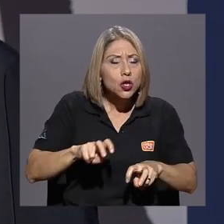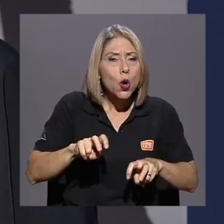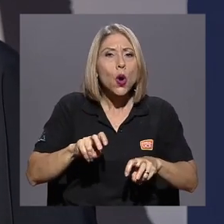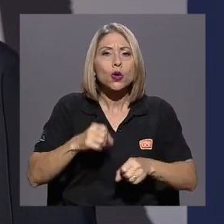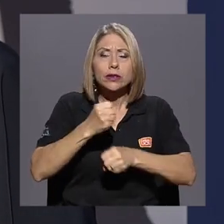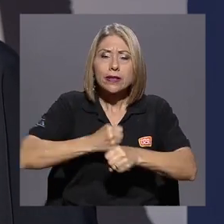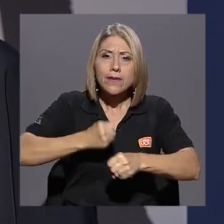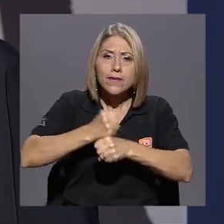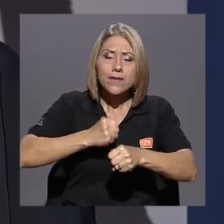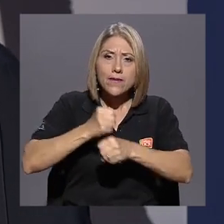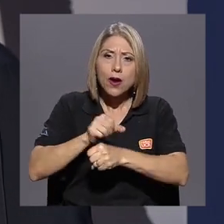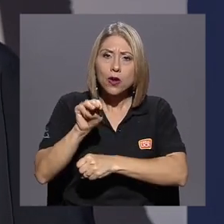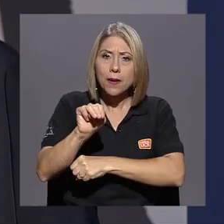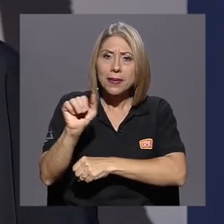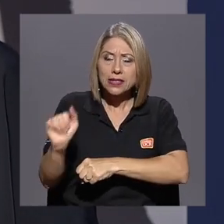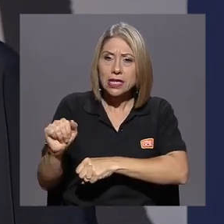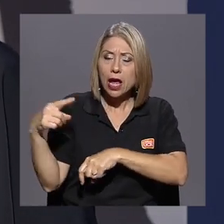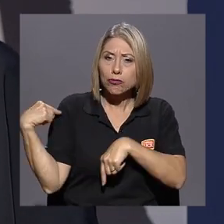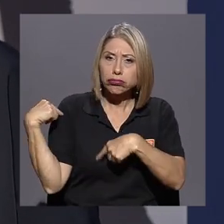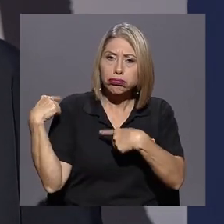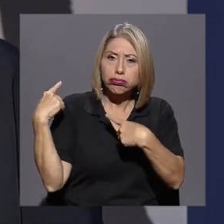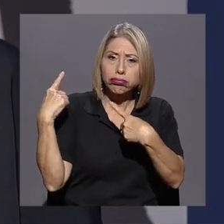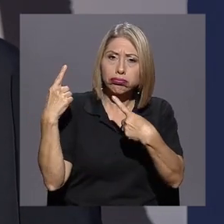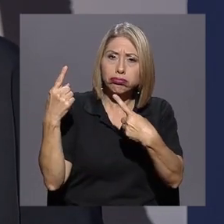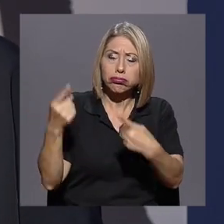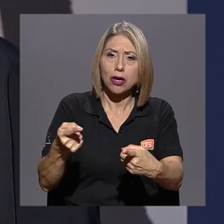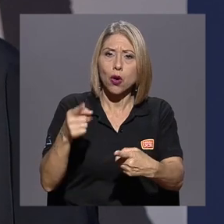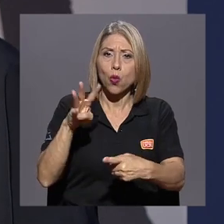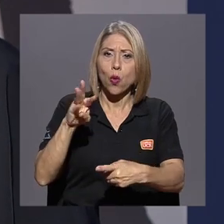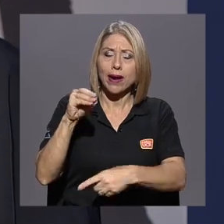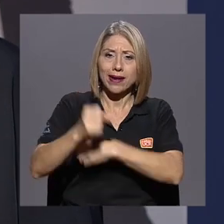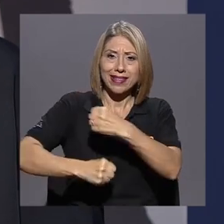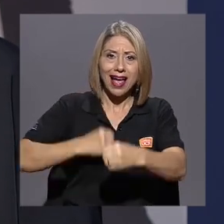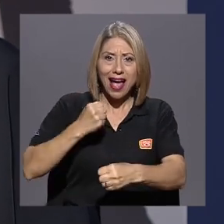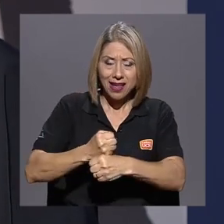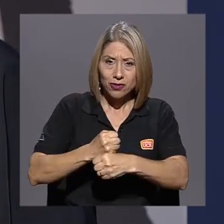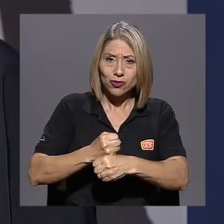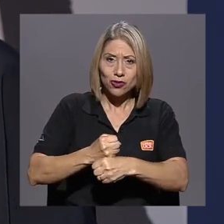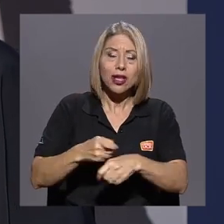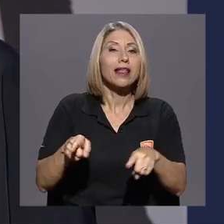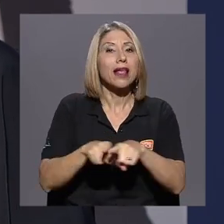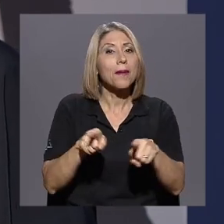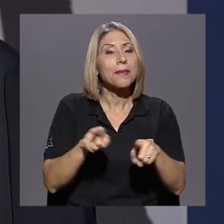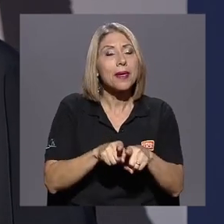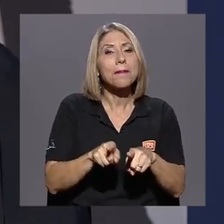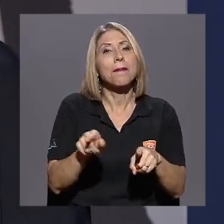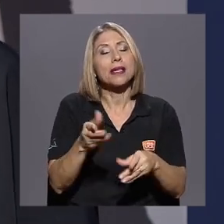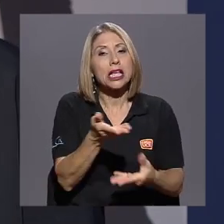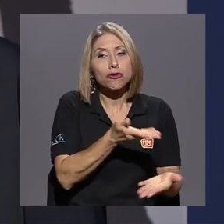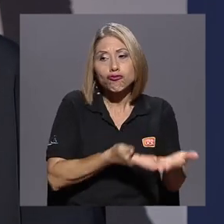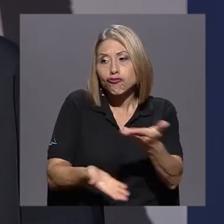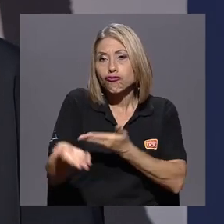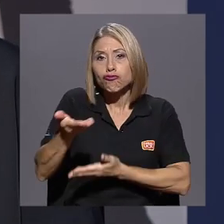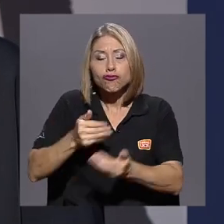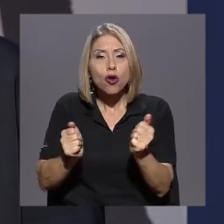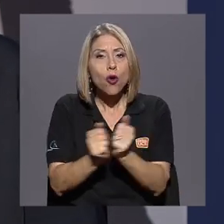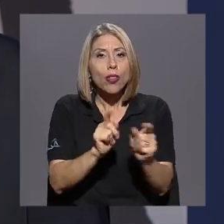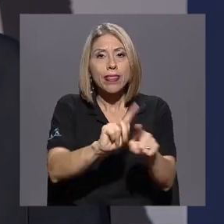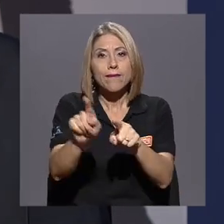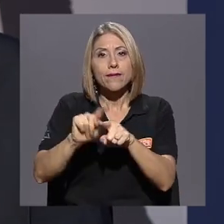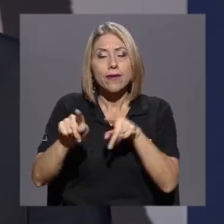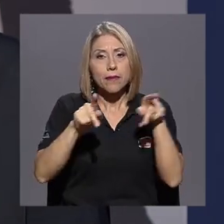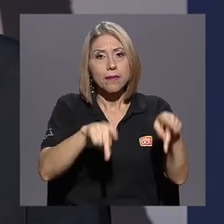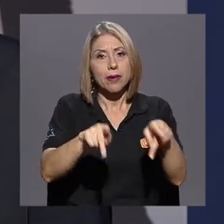la maestría en el tiempo, en esos 40 años, va a ser retroalimentada con estas otras participaciones,